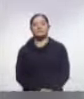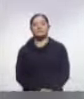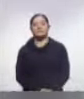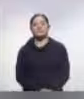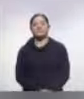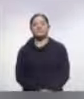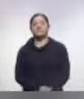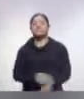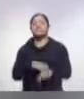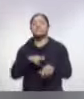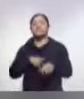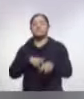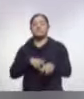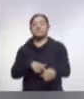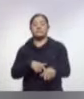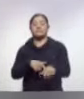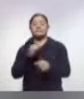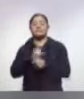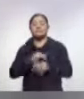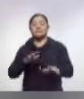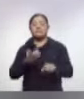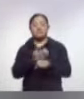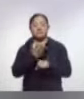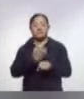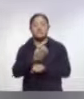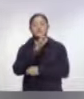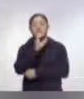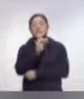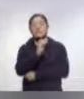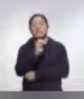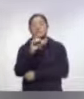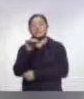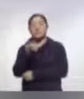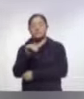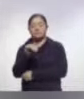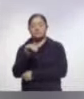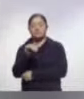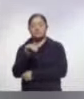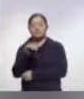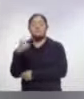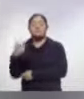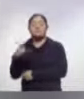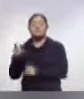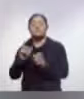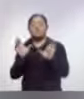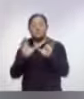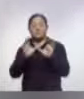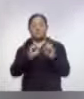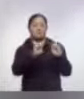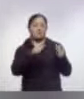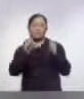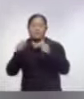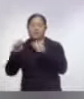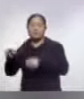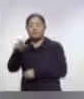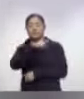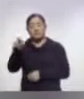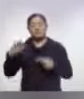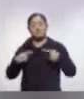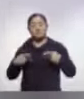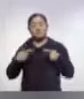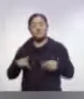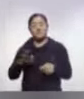Continuamos con más información estatal, la Oficialía Mayor de Gobierno entregó constancias de capacitación a servidores públicos de la